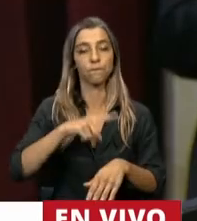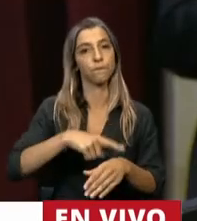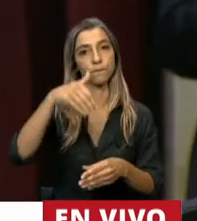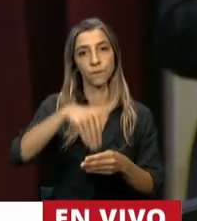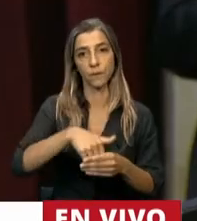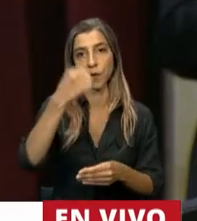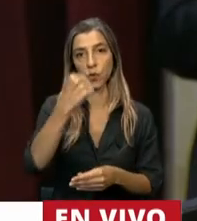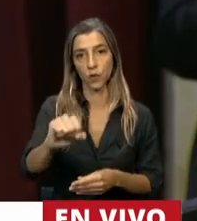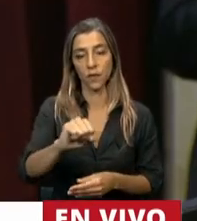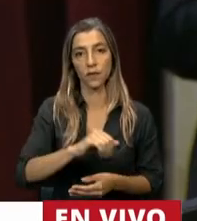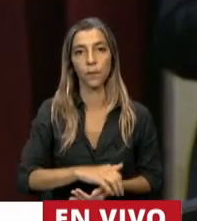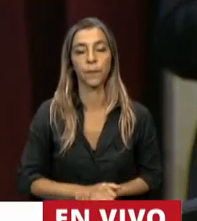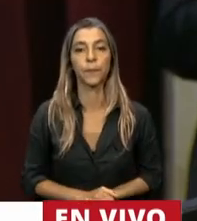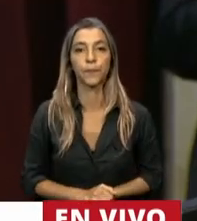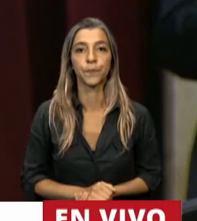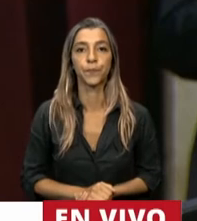Ausente a la hora de votar.